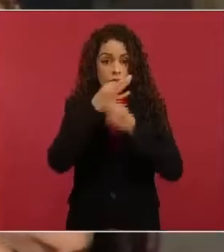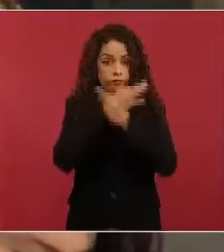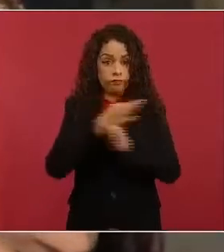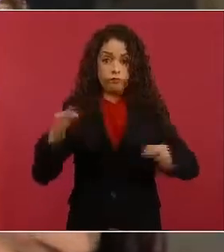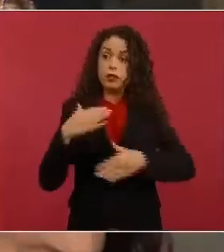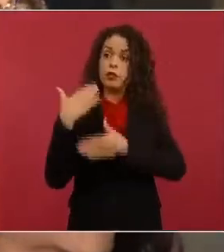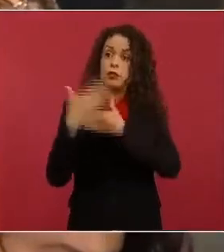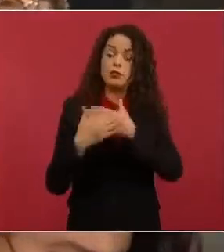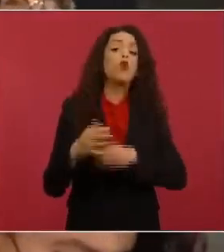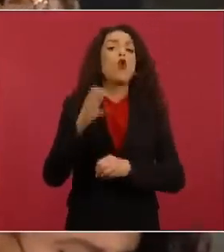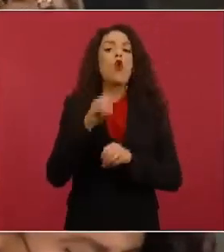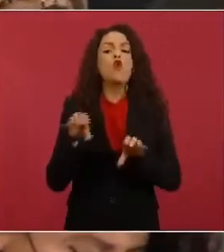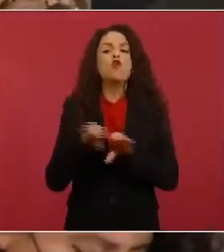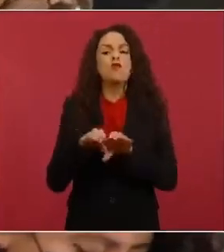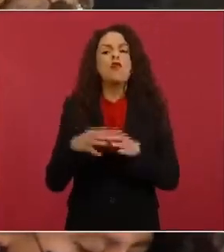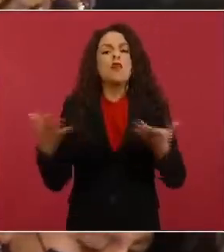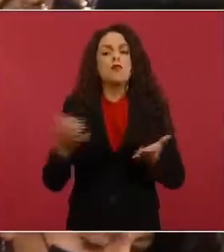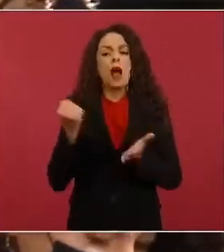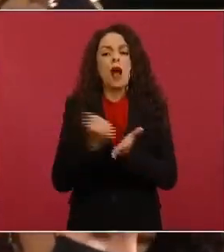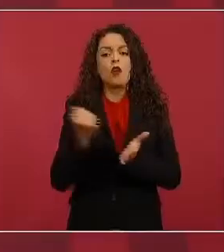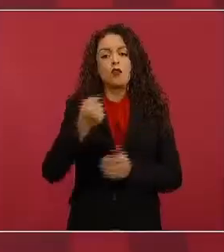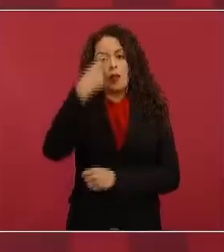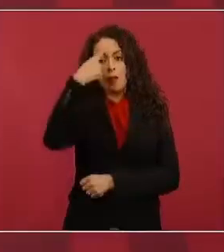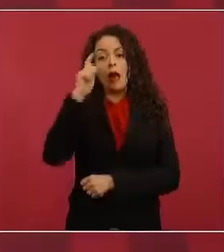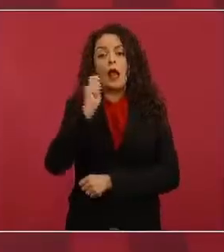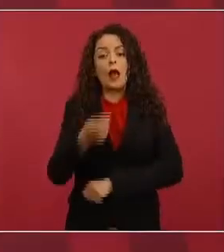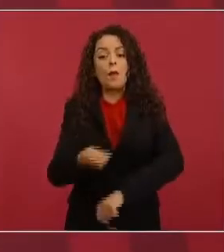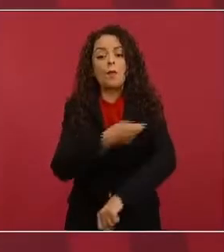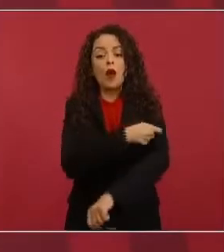quedó esta autorización para la vacuna Pfizer?